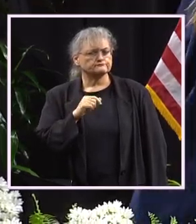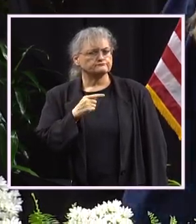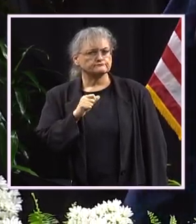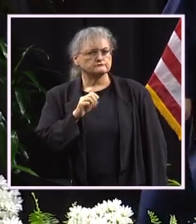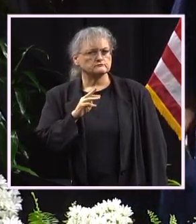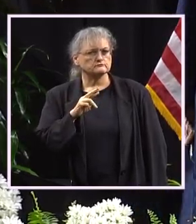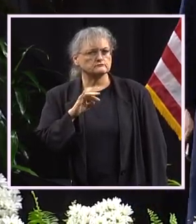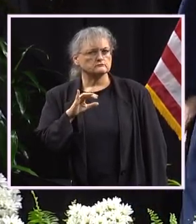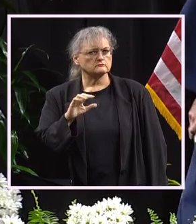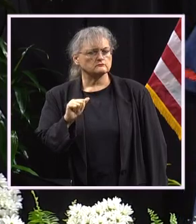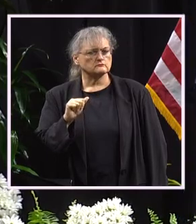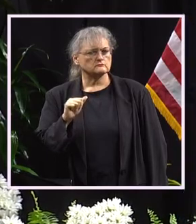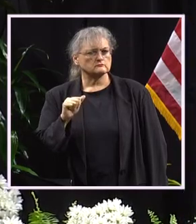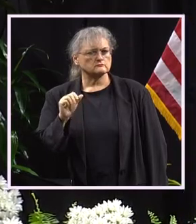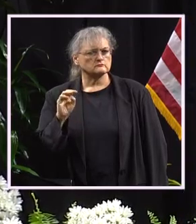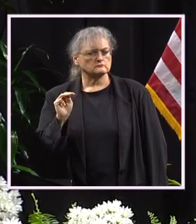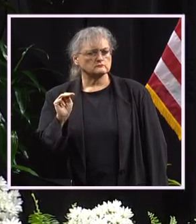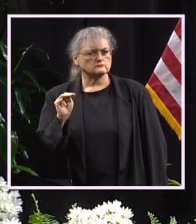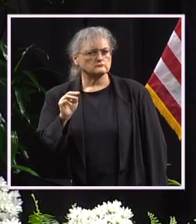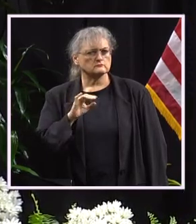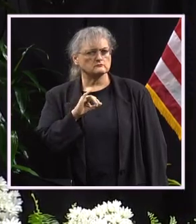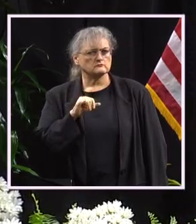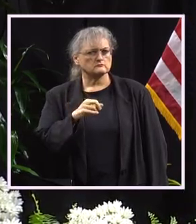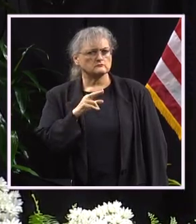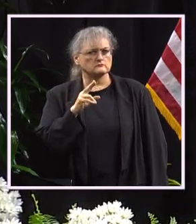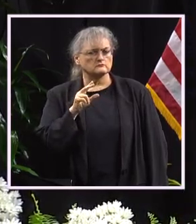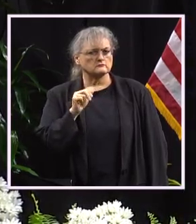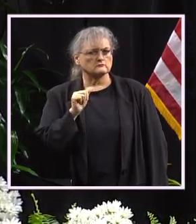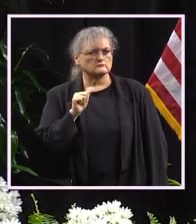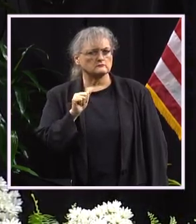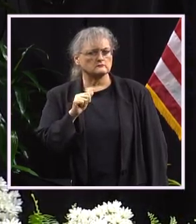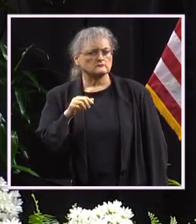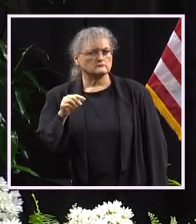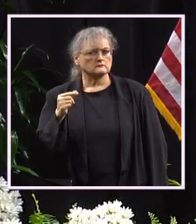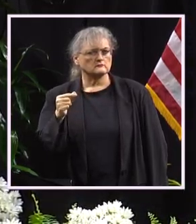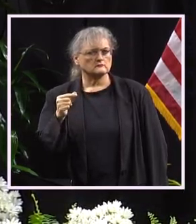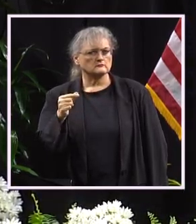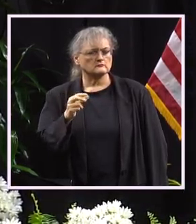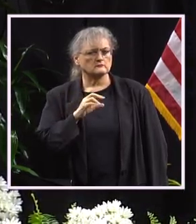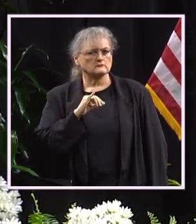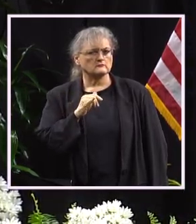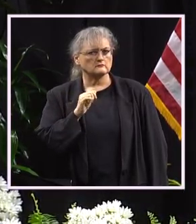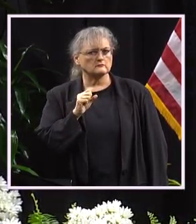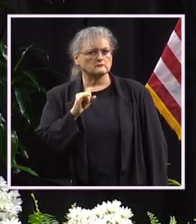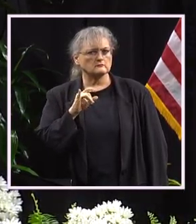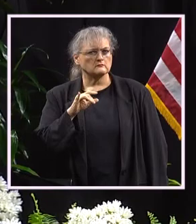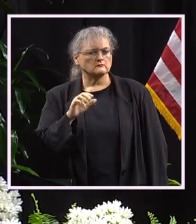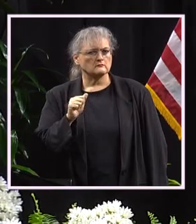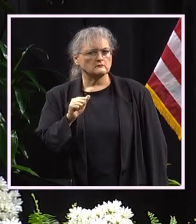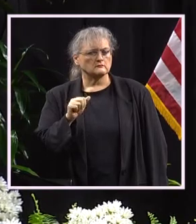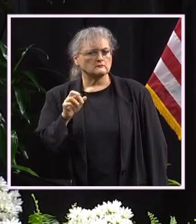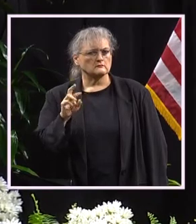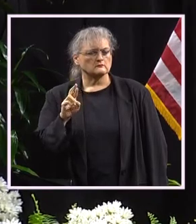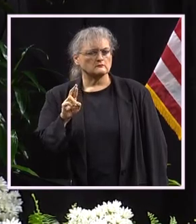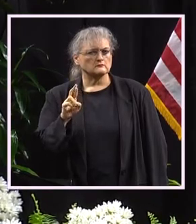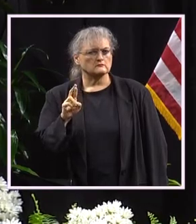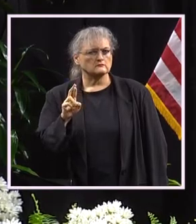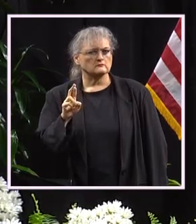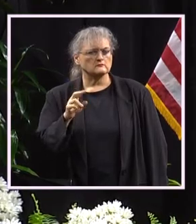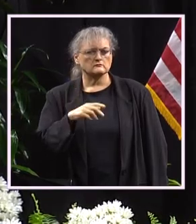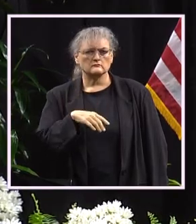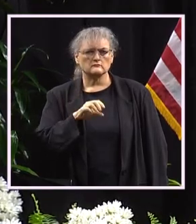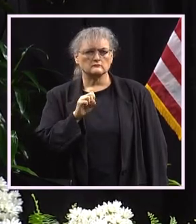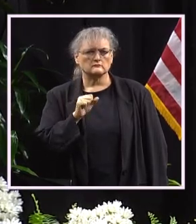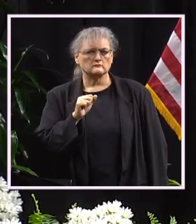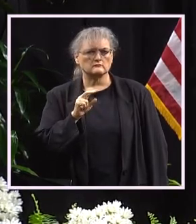Monseveis, Ice. Juana I. Garcia. Jessica Ontiveros, cum laude. Savannah